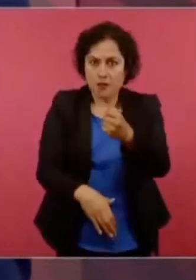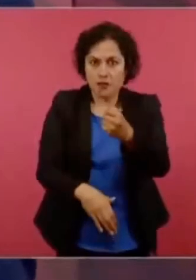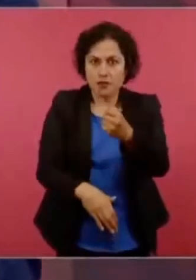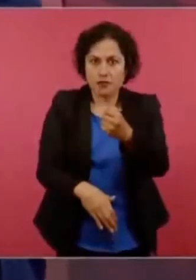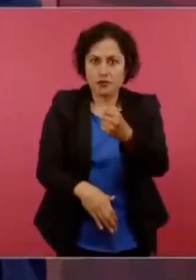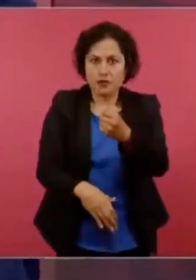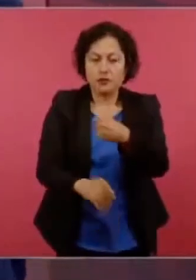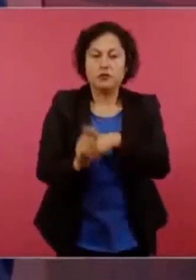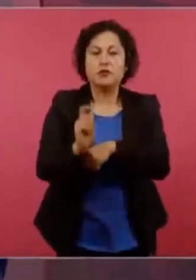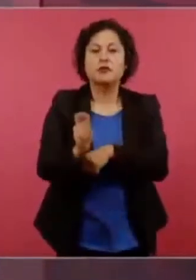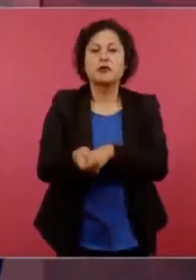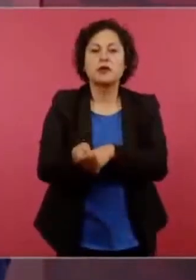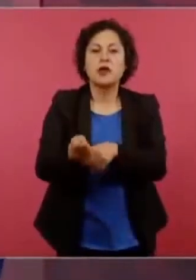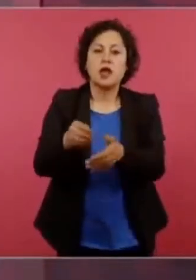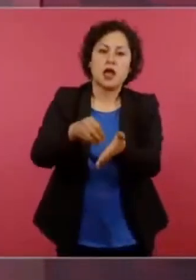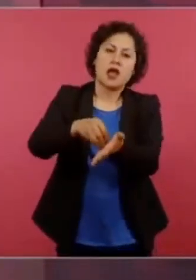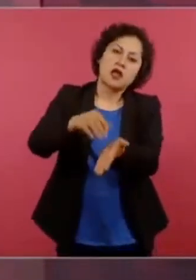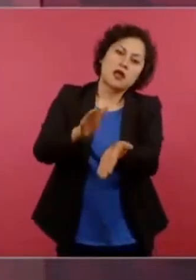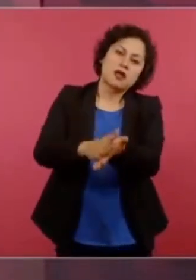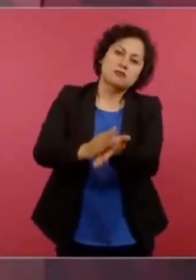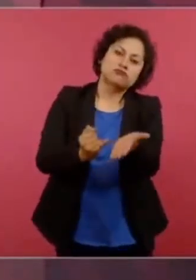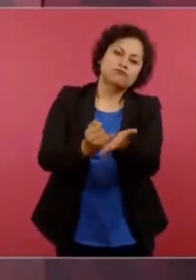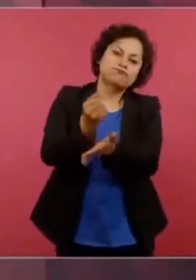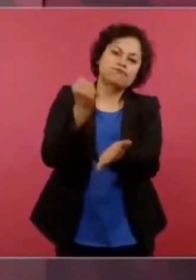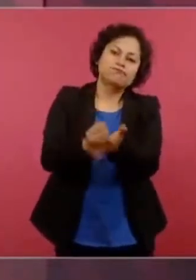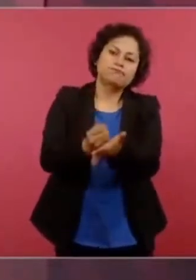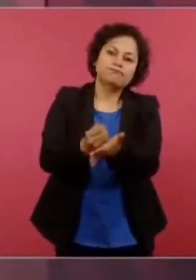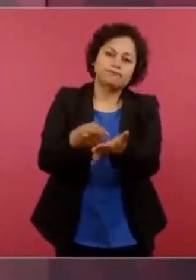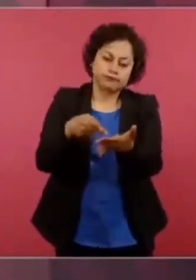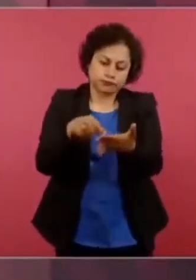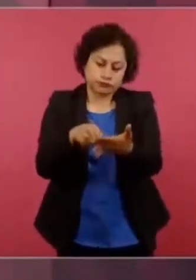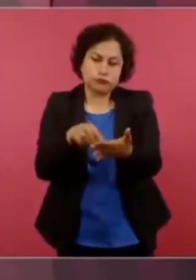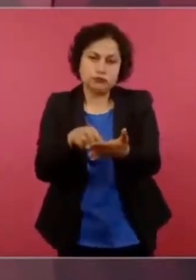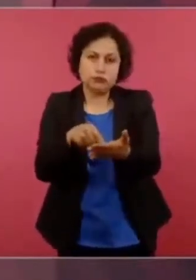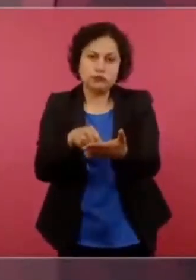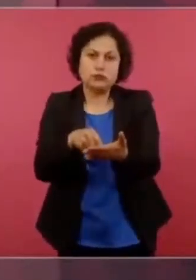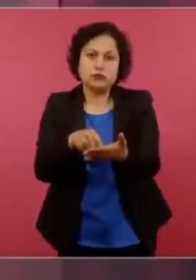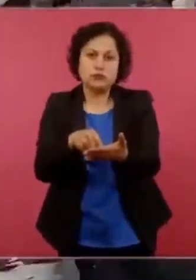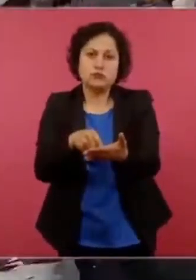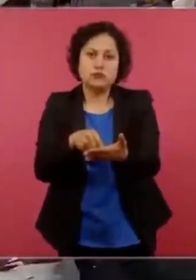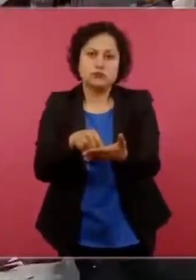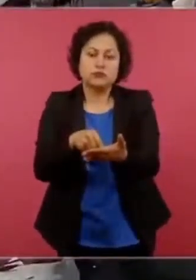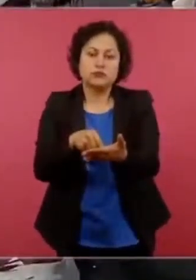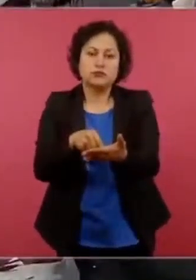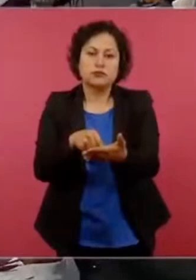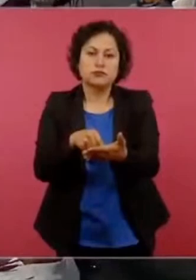se resuelve el no ejercicio